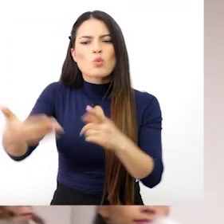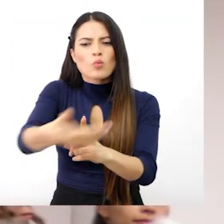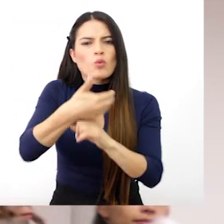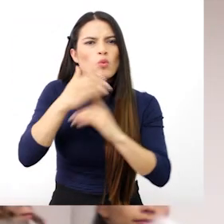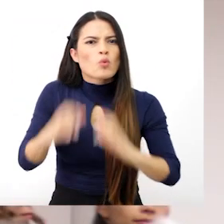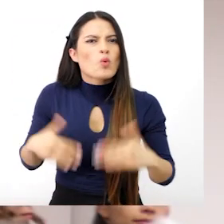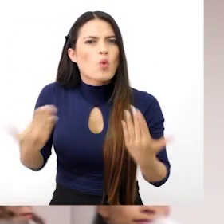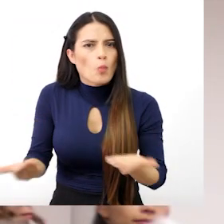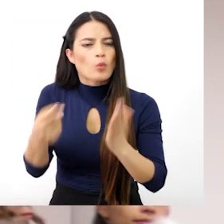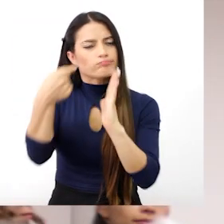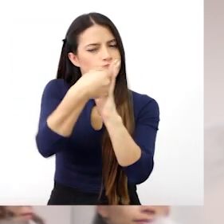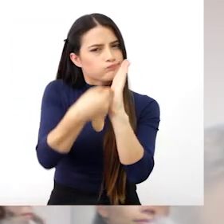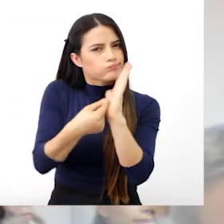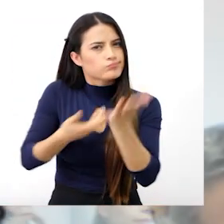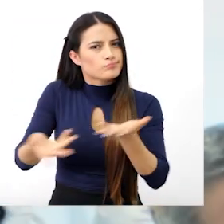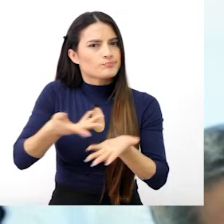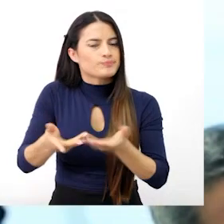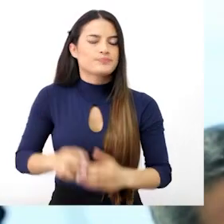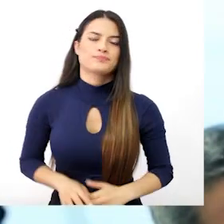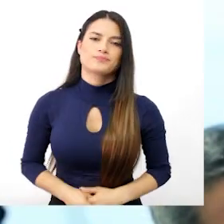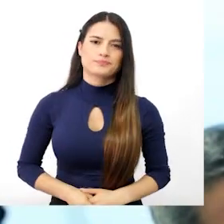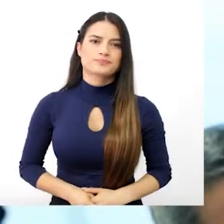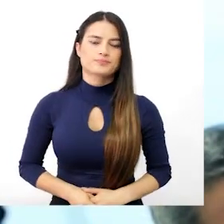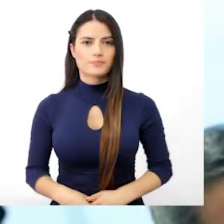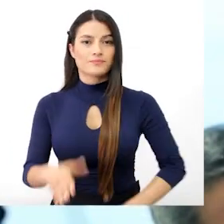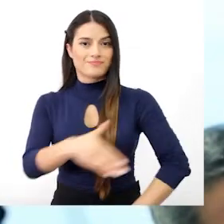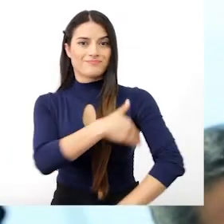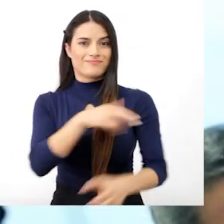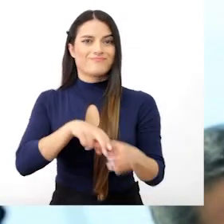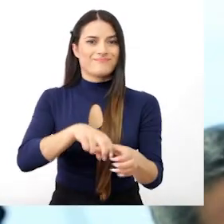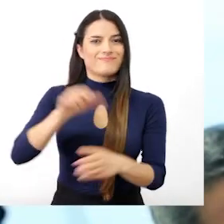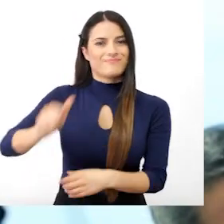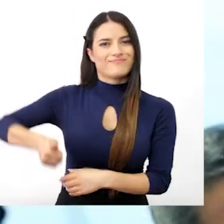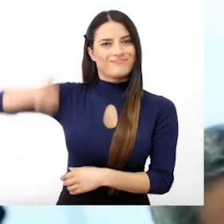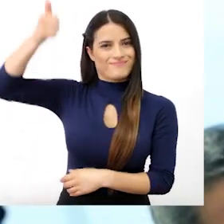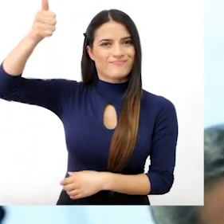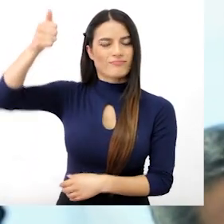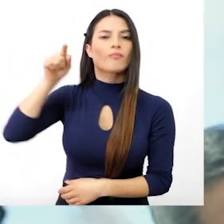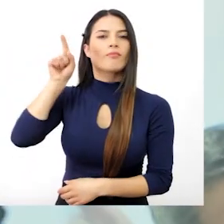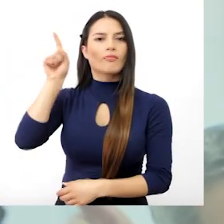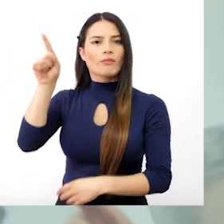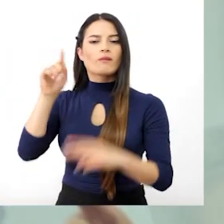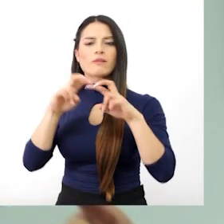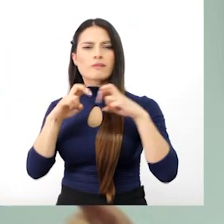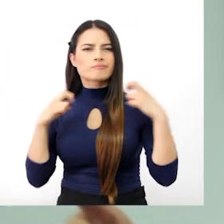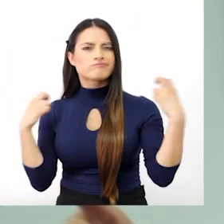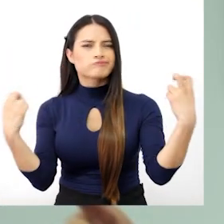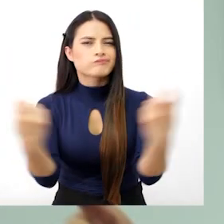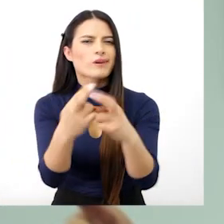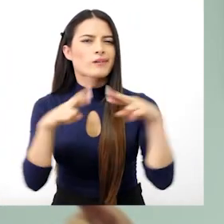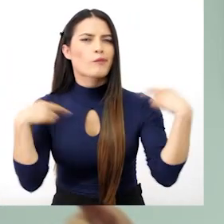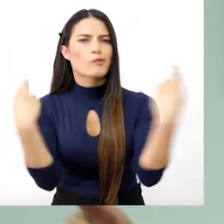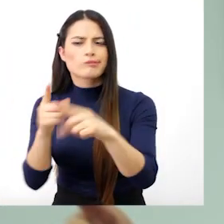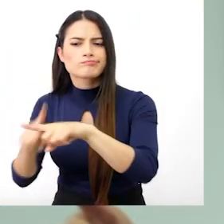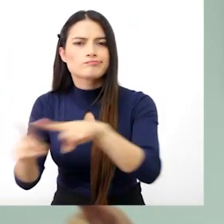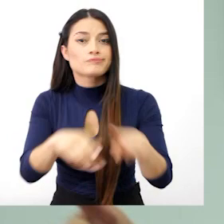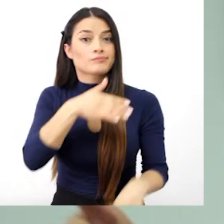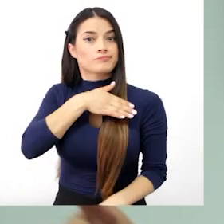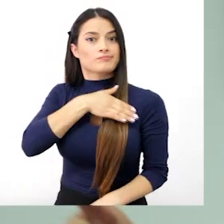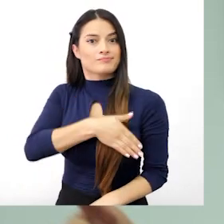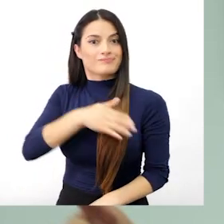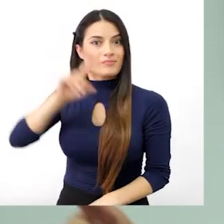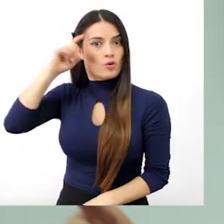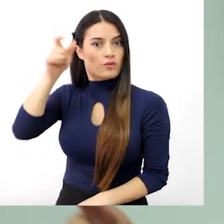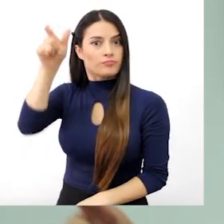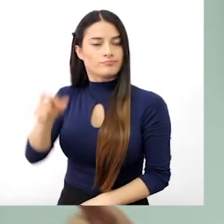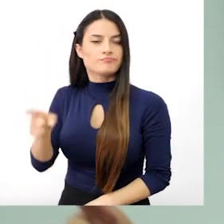presuntas víctimas del conflicto armado. El ministro de Transporte, Guillermo Reyes, se reunió con el gobernador de Bolívar, Vicente Blel, y con